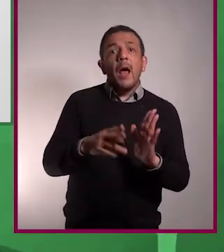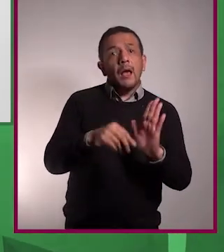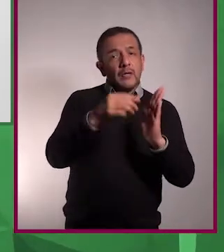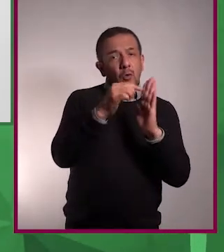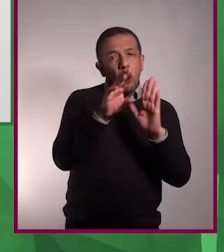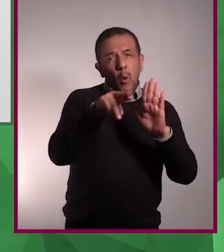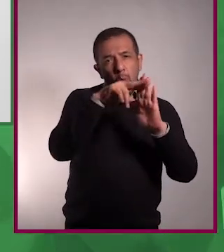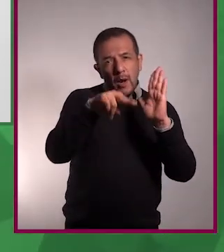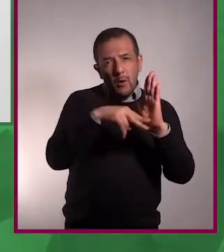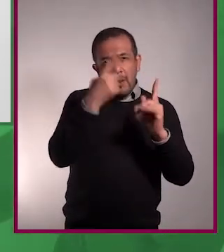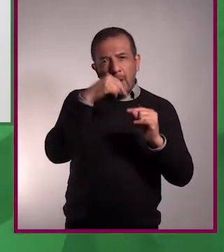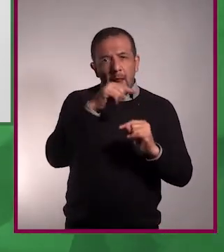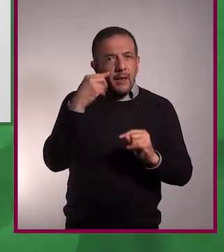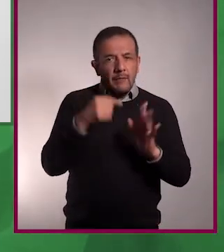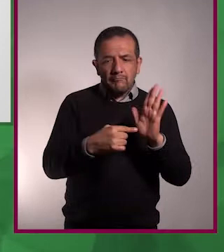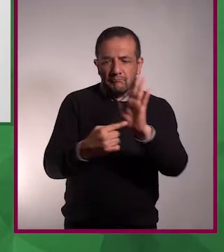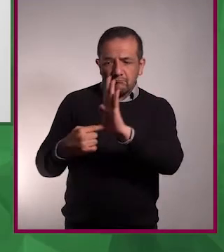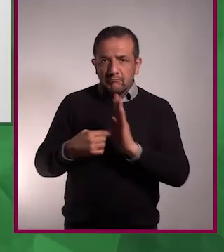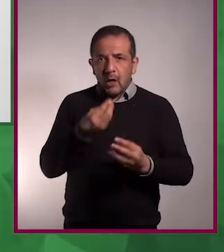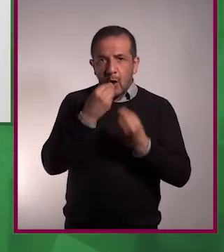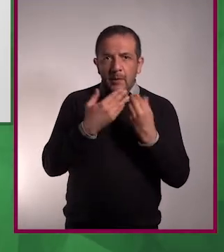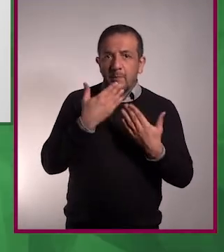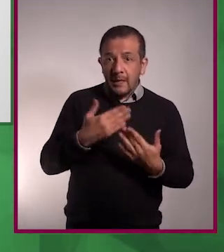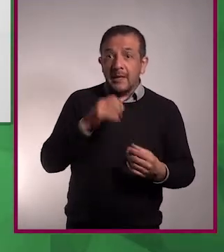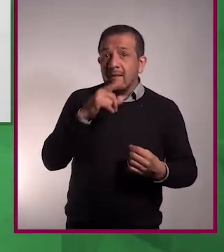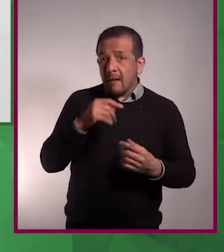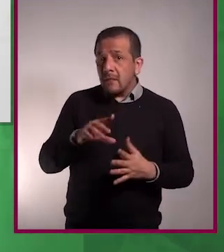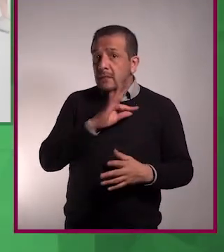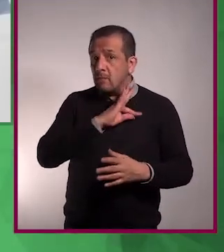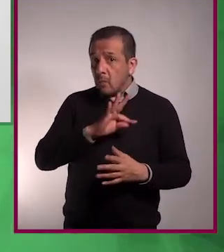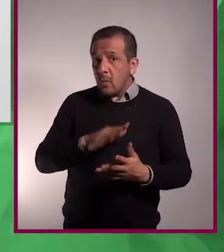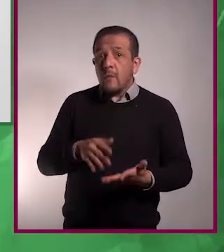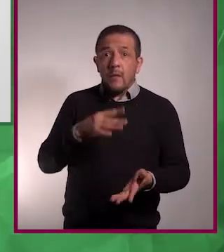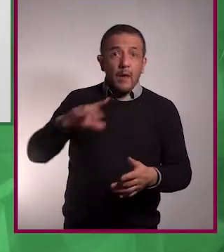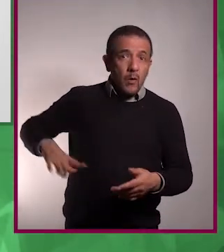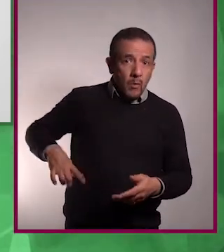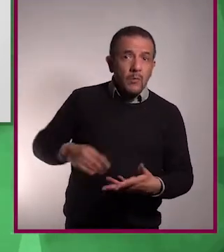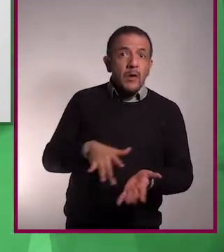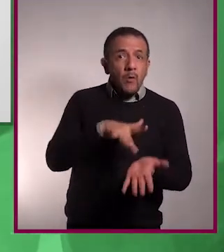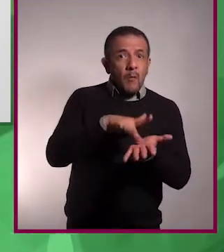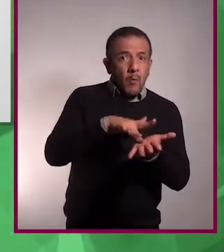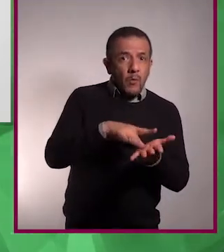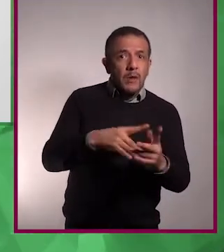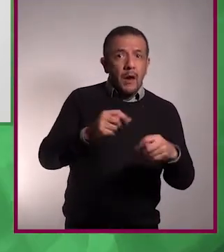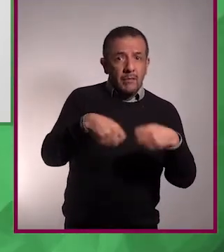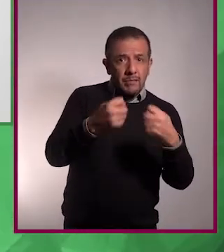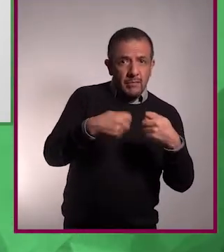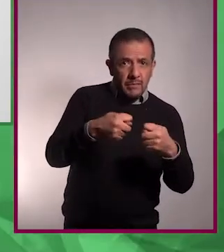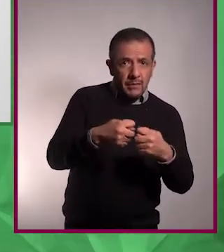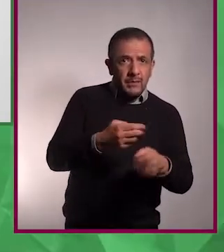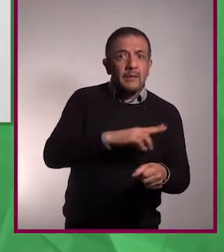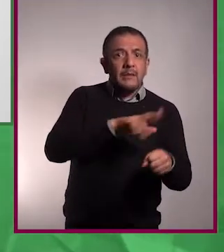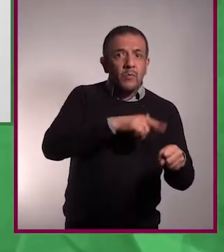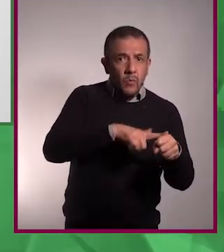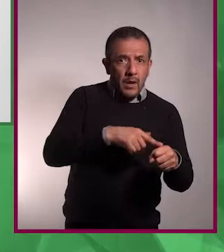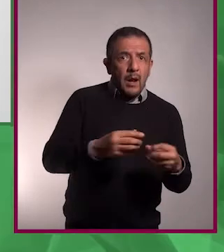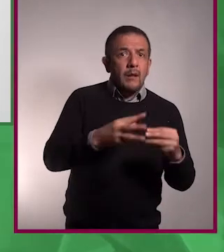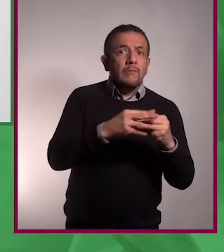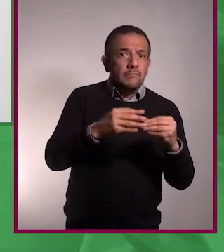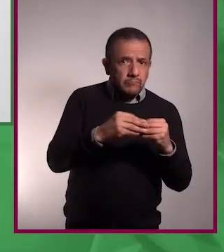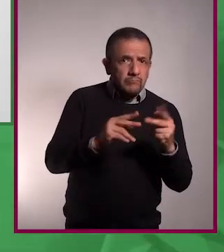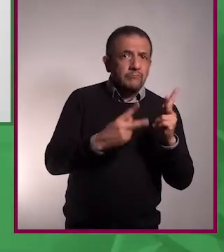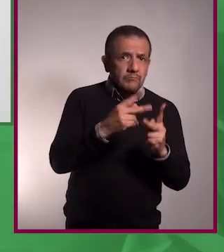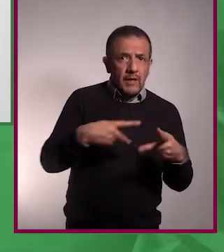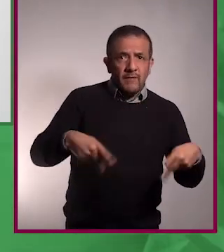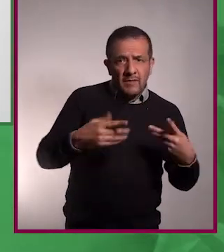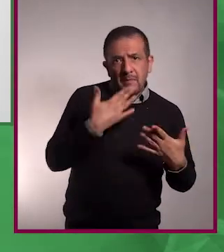opciones nutritivas a los niños y a través de impuestos y subsidios se puede estimular el consumo de frutas y verduras. Los sistemas